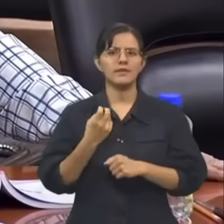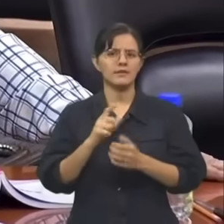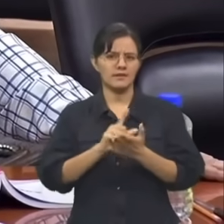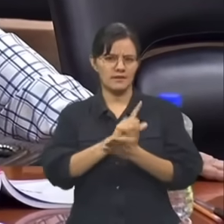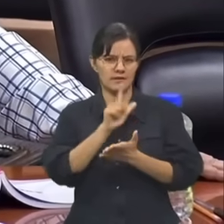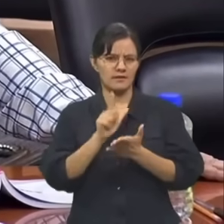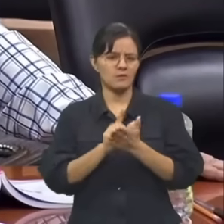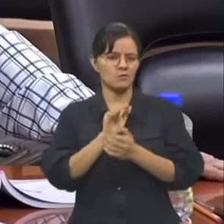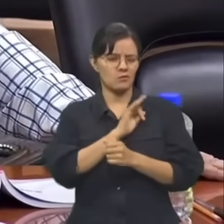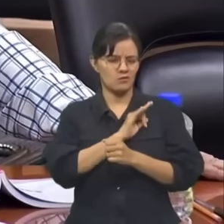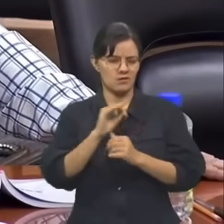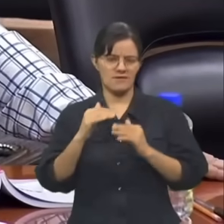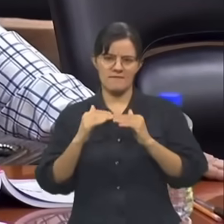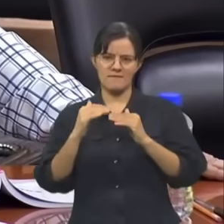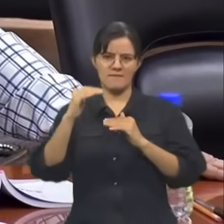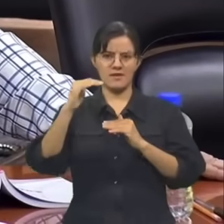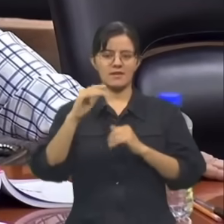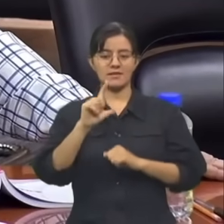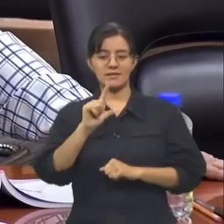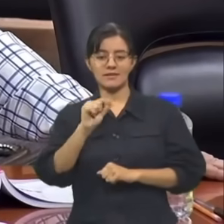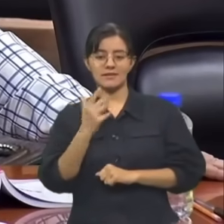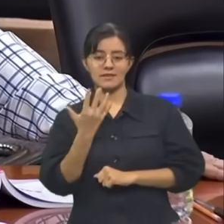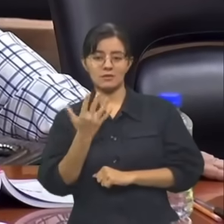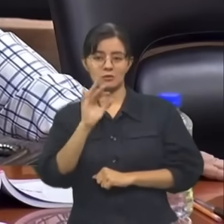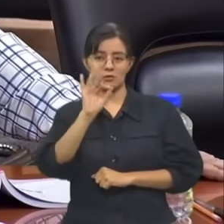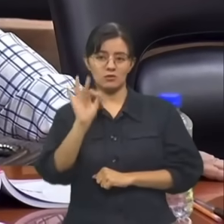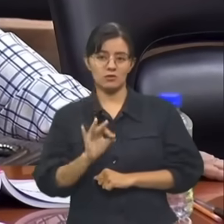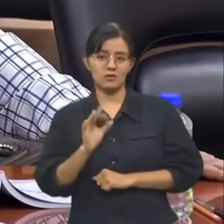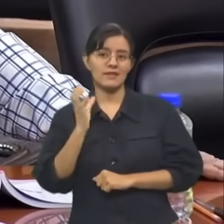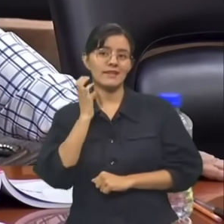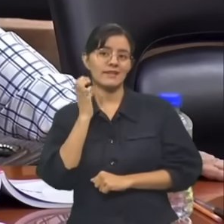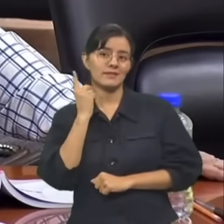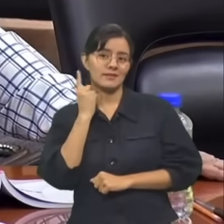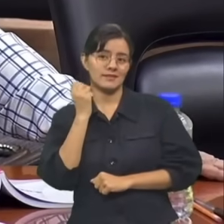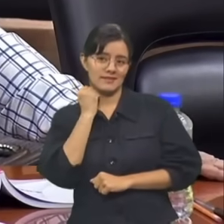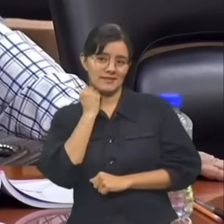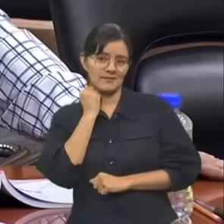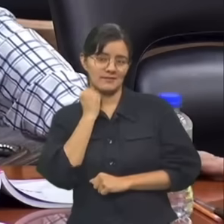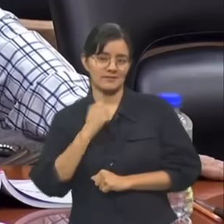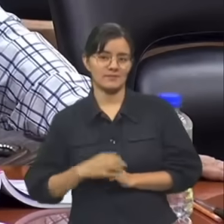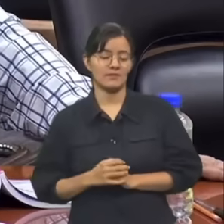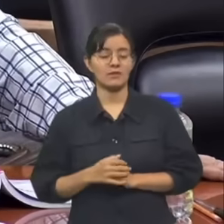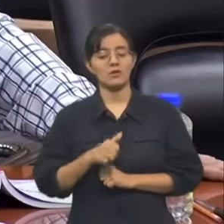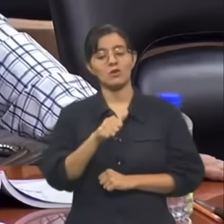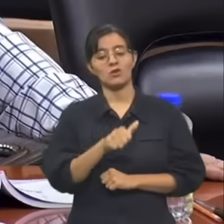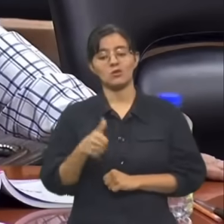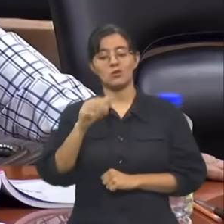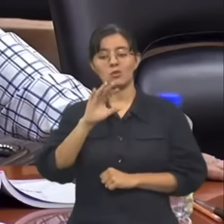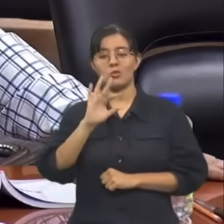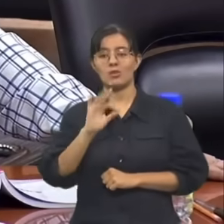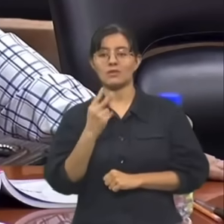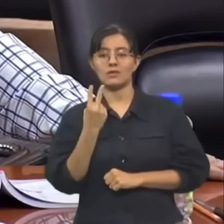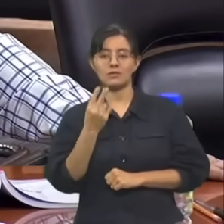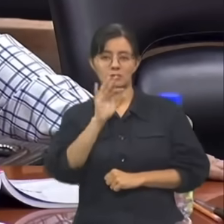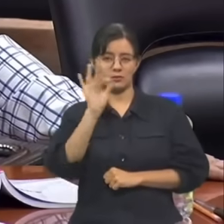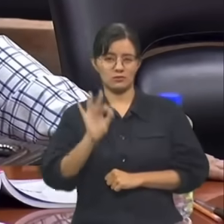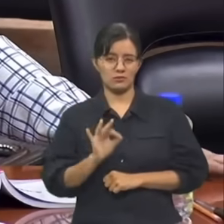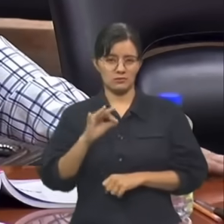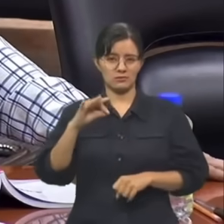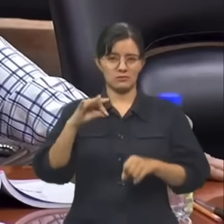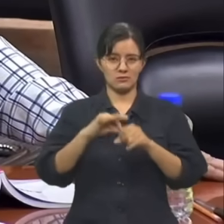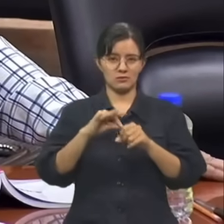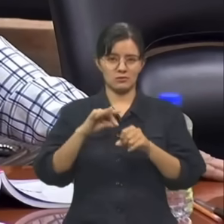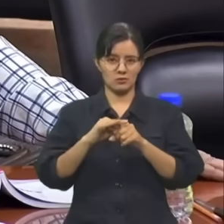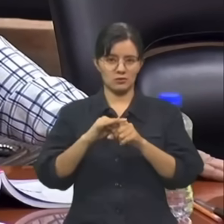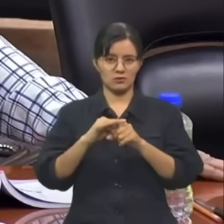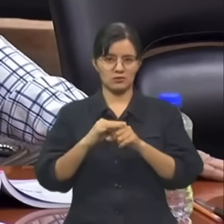al 75 por del Congreso y que el otro 42 por de los votos pase a